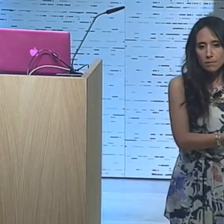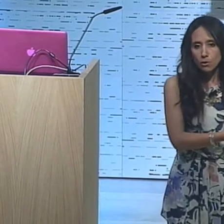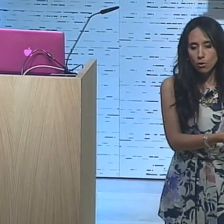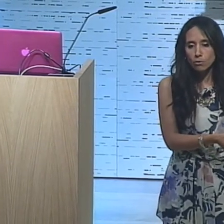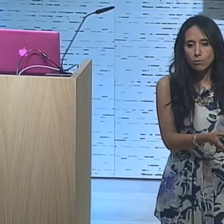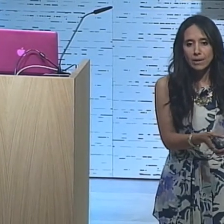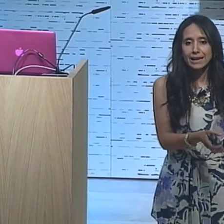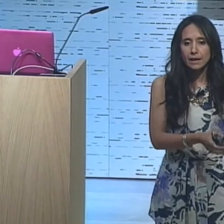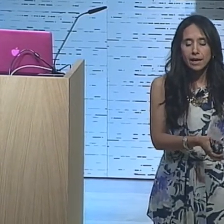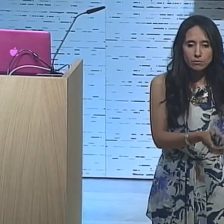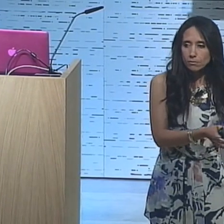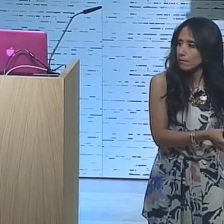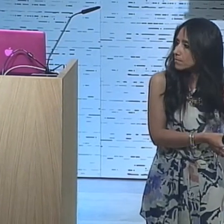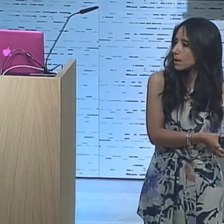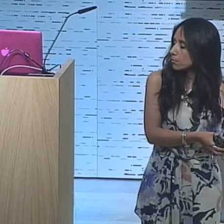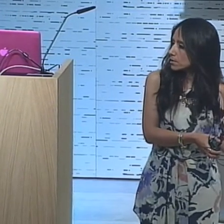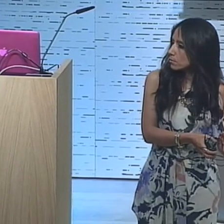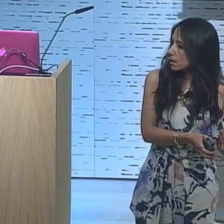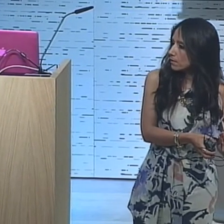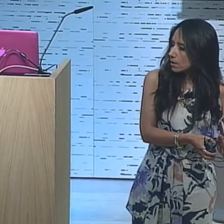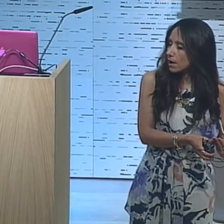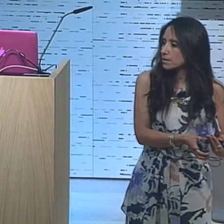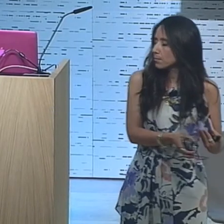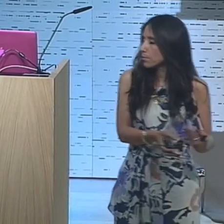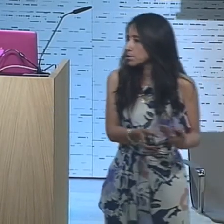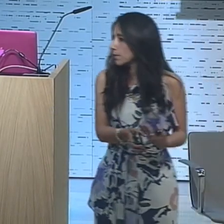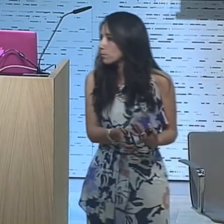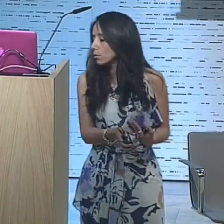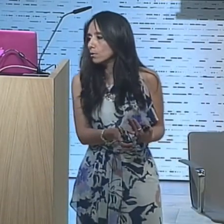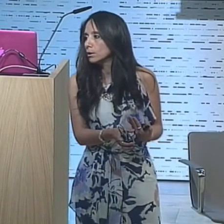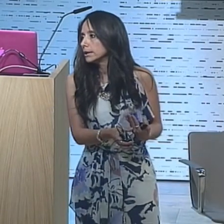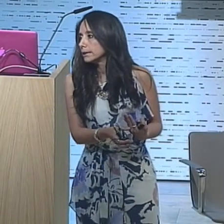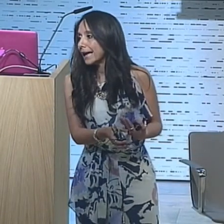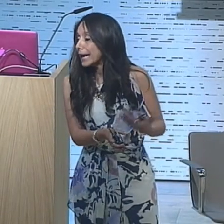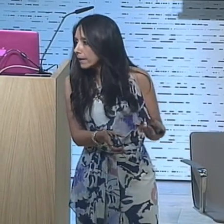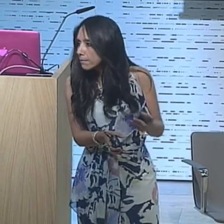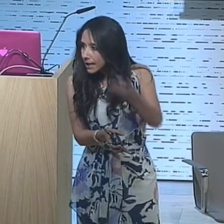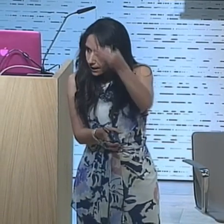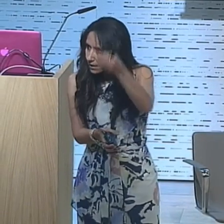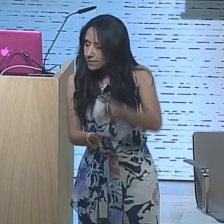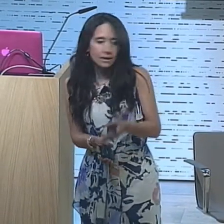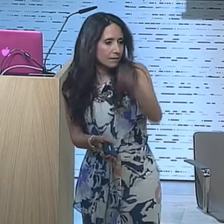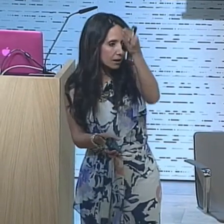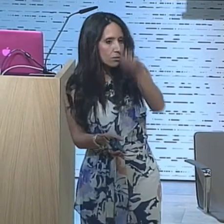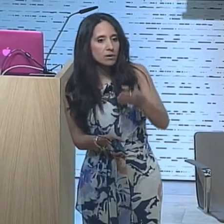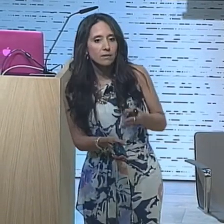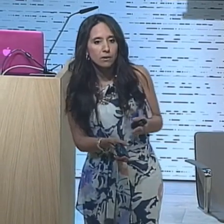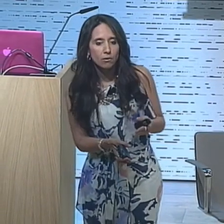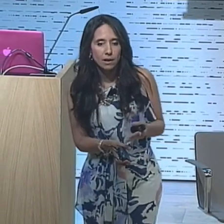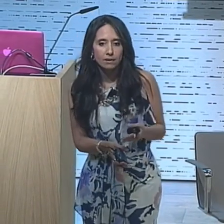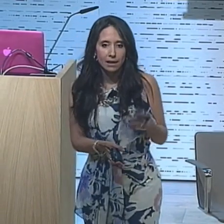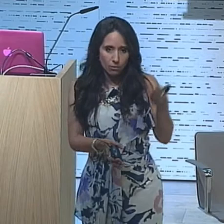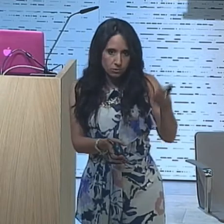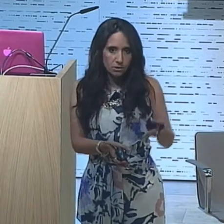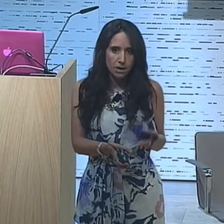años con una idea 100% tradicional, 100% académica en el estricto